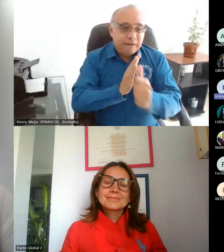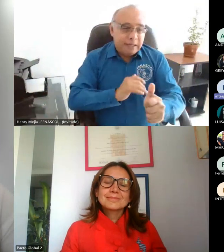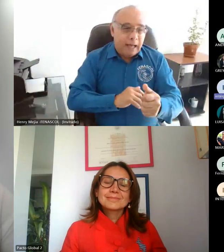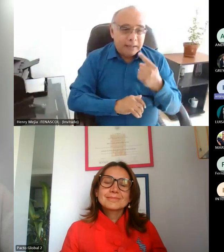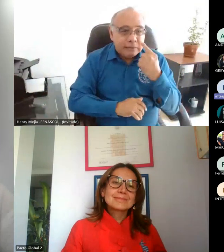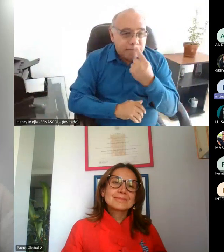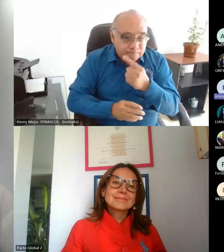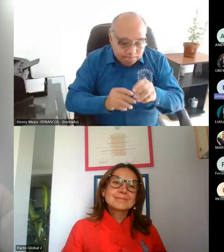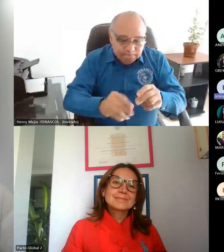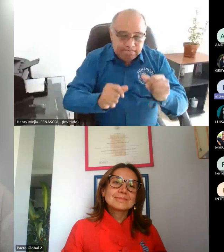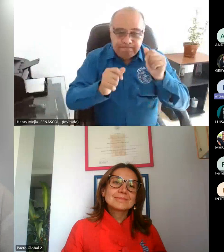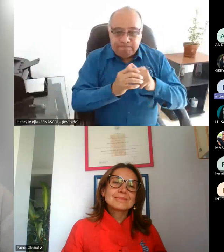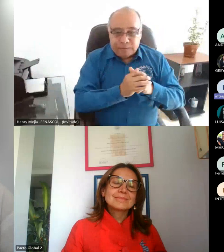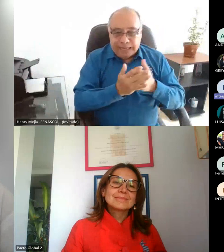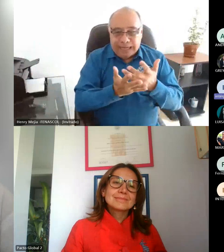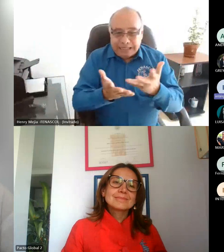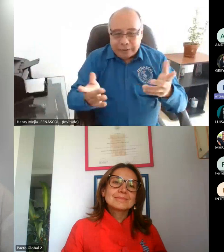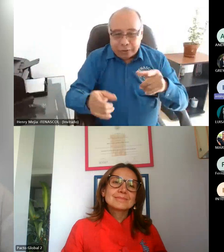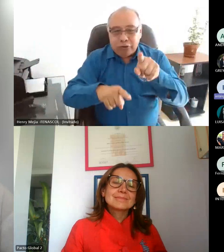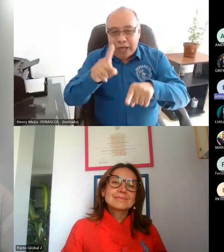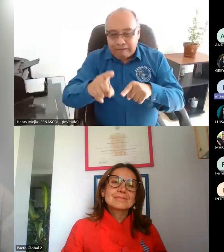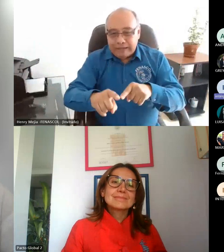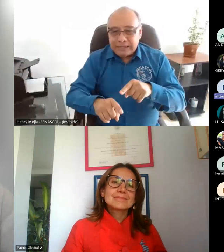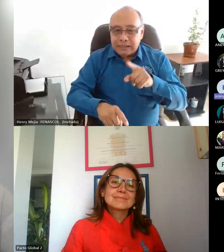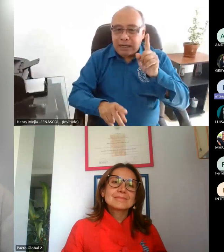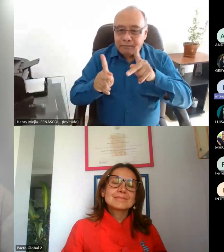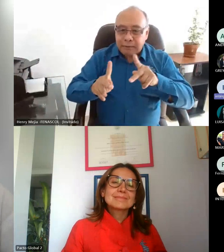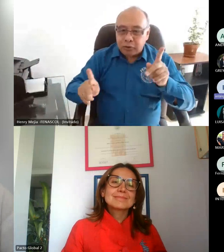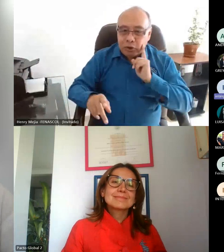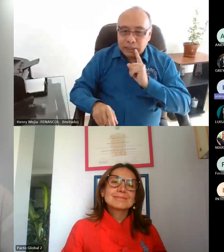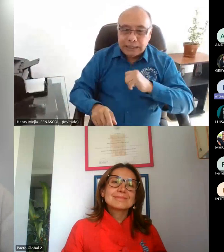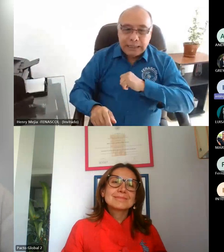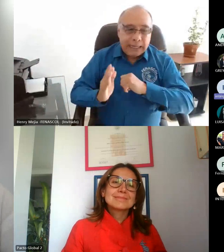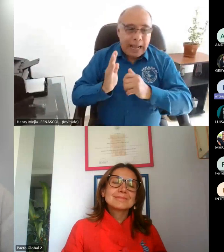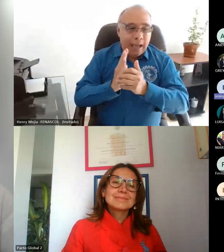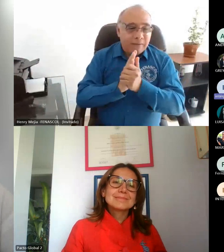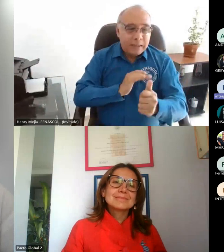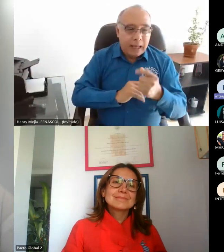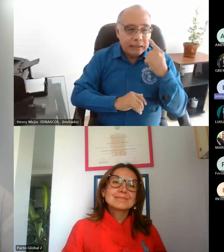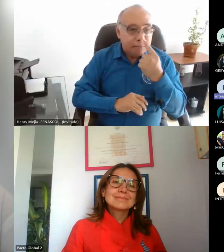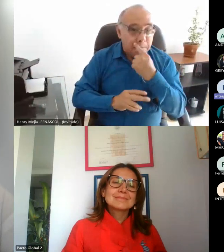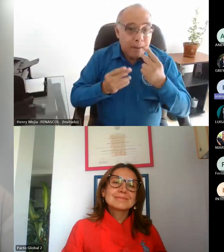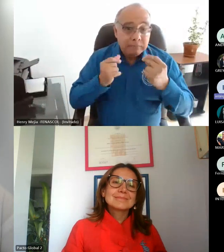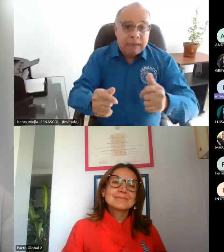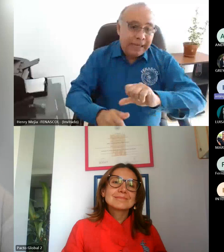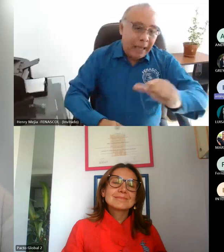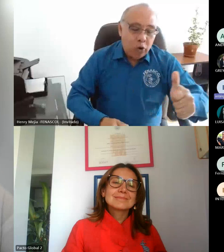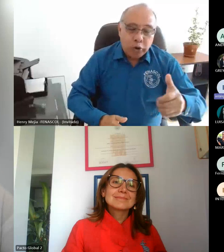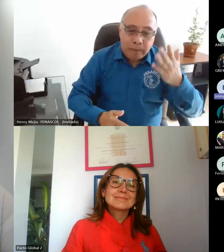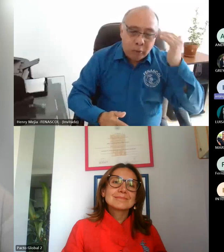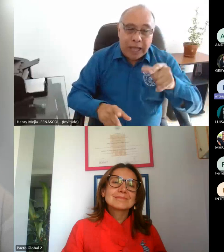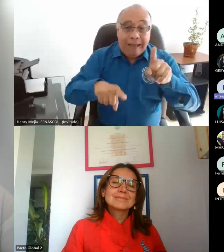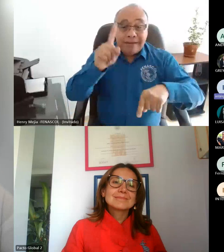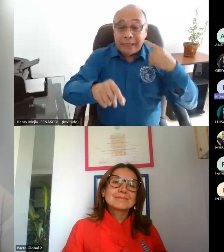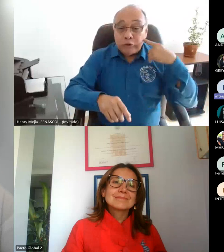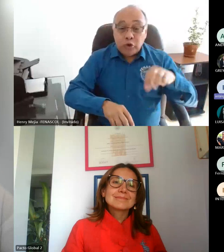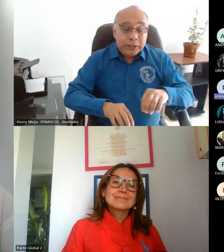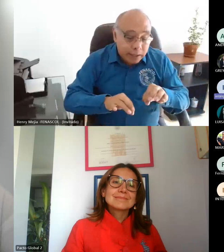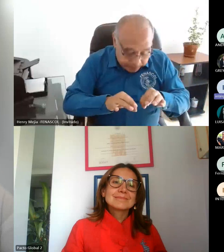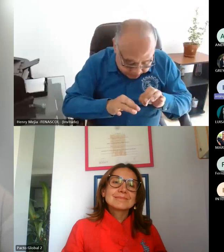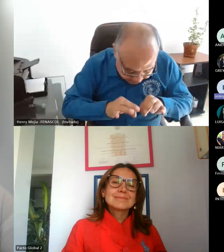sordas hacían su trabajo ágil de revisión porque es era un ejercicio visual sí Y nosotros tenemos una habilidad visual